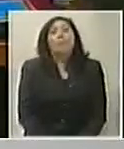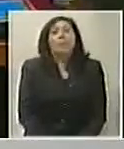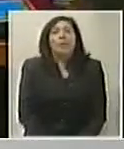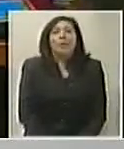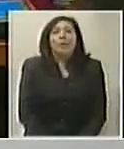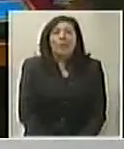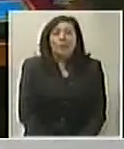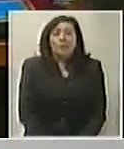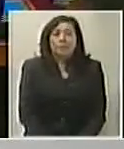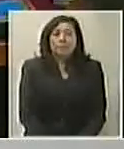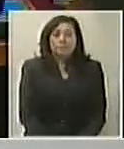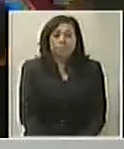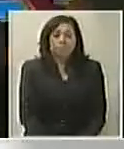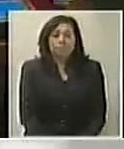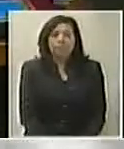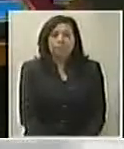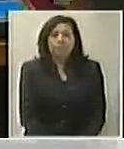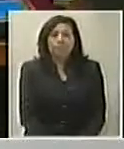Dele un minuto para...